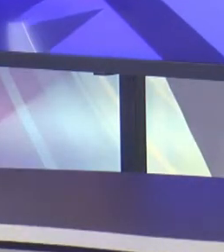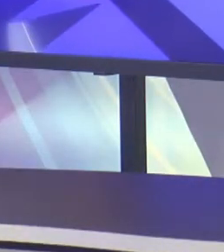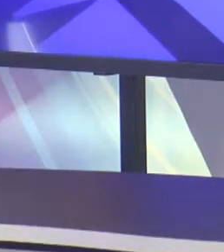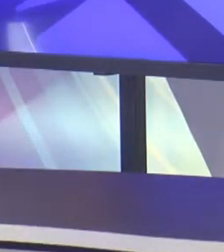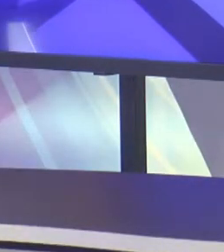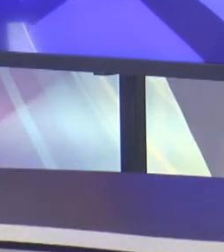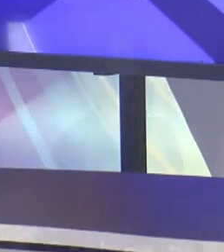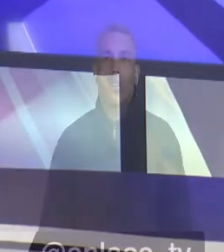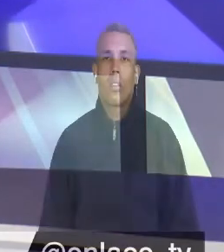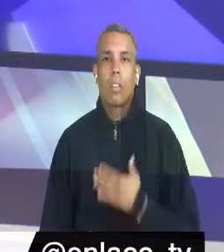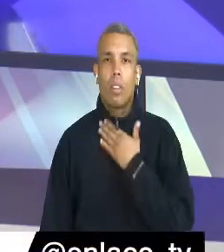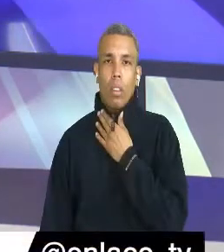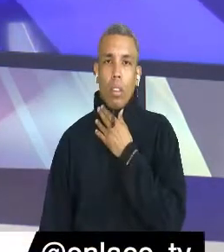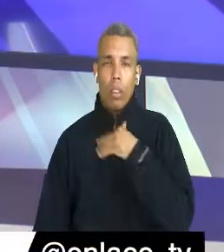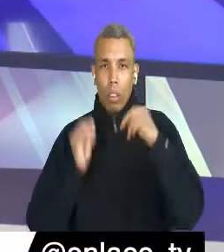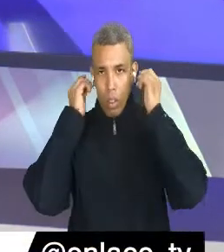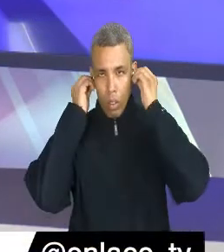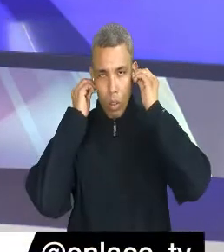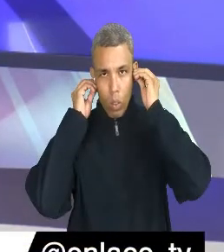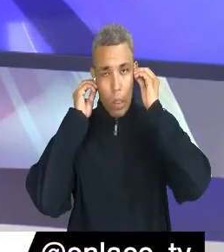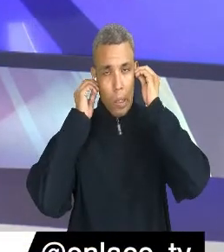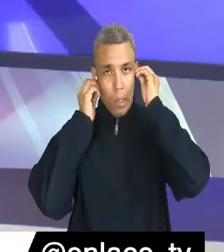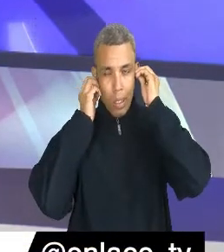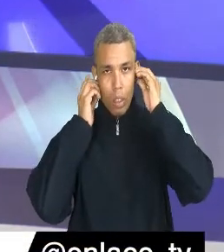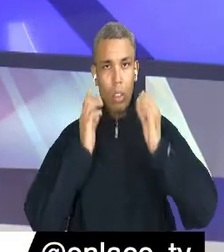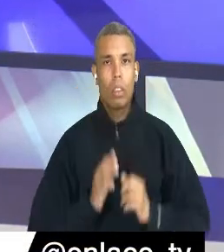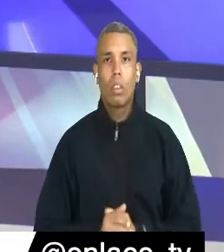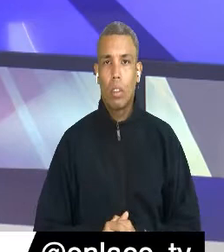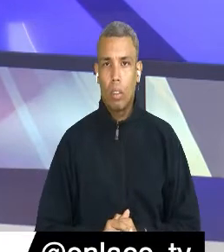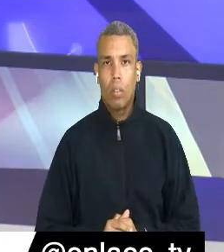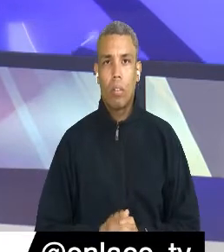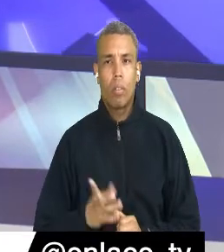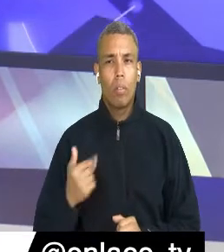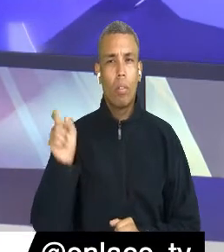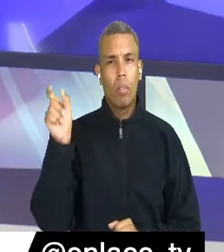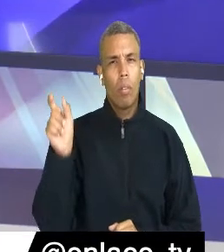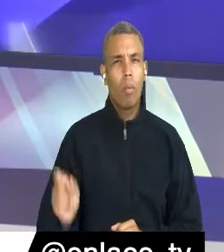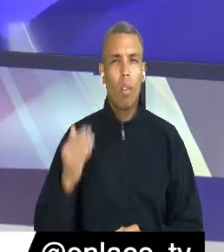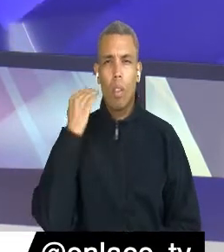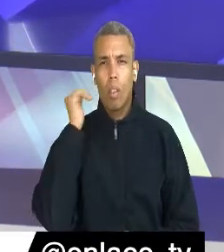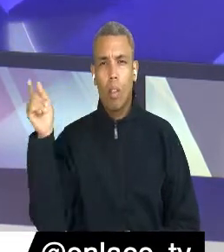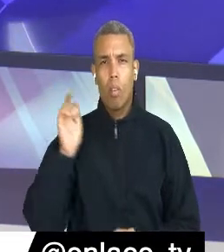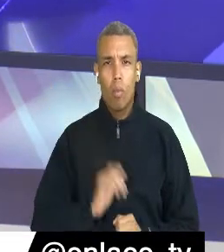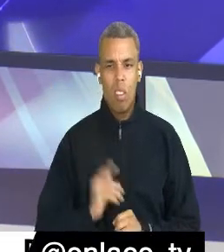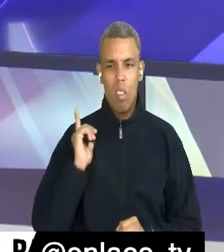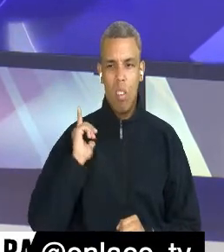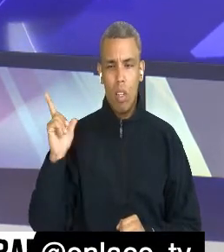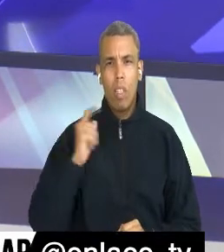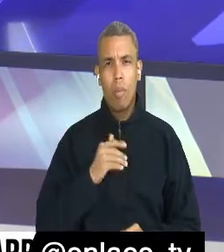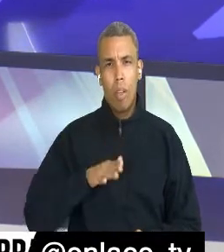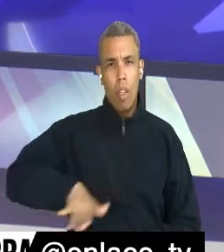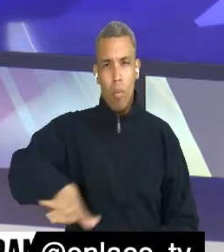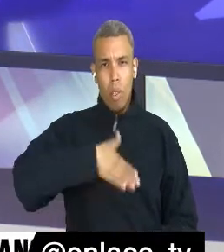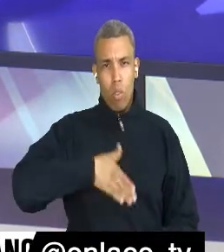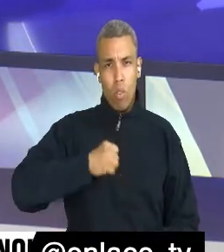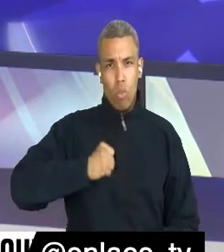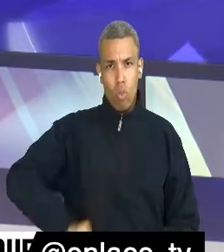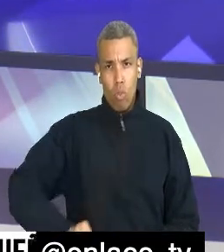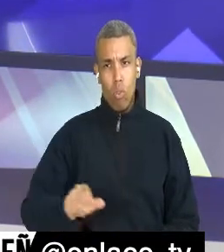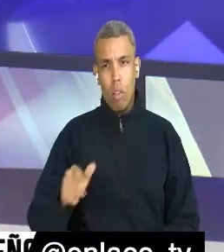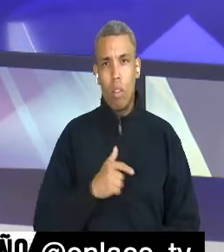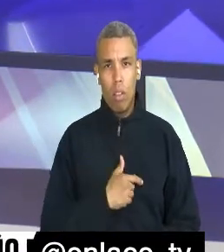Regresamos con más información. Enlace Noticias. Una orden de captura contra una líder social del sur de Bolívar acabó con una conferencia que se adelantaba en la biblioteca